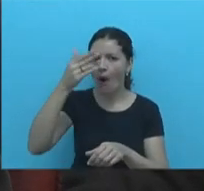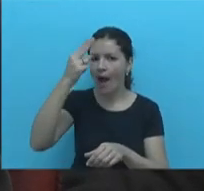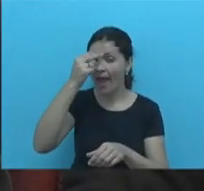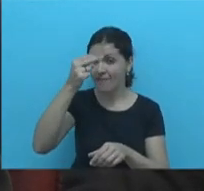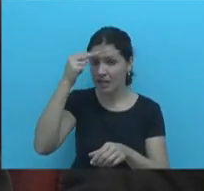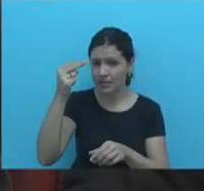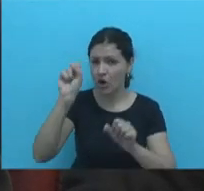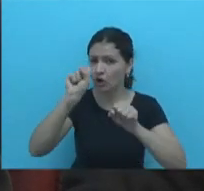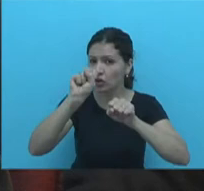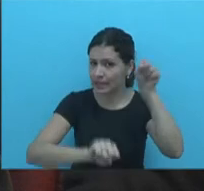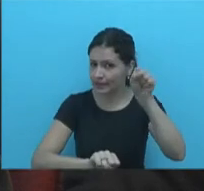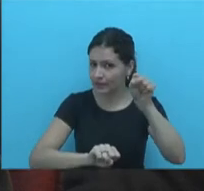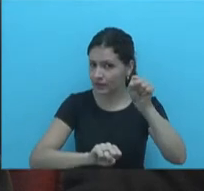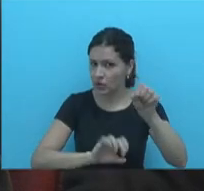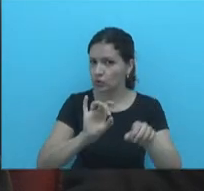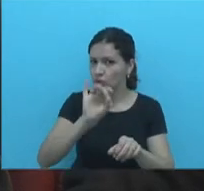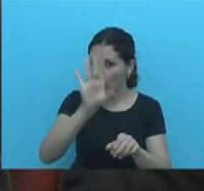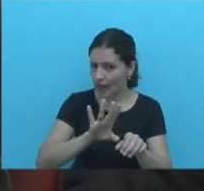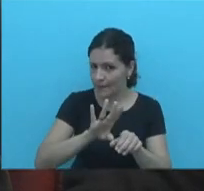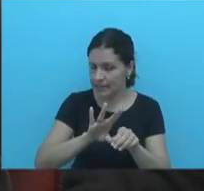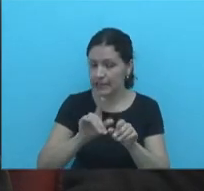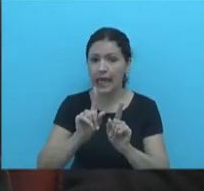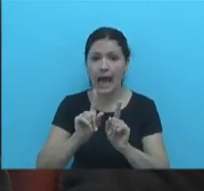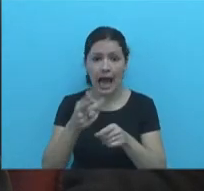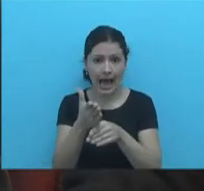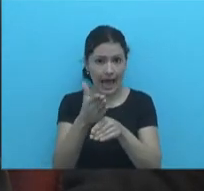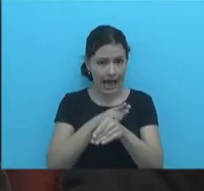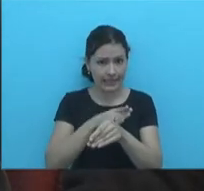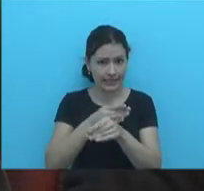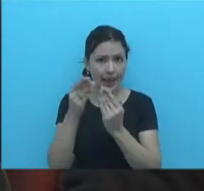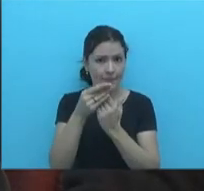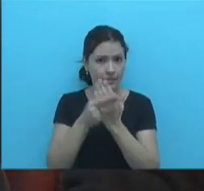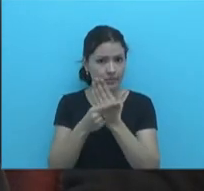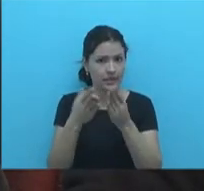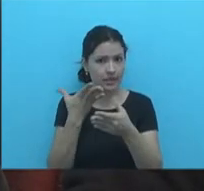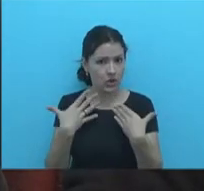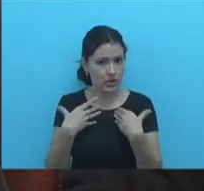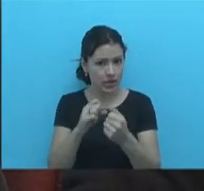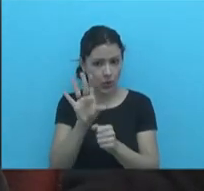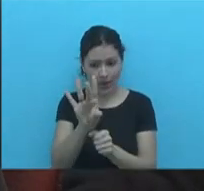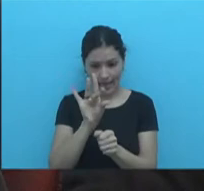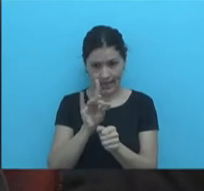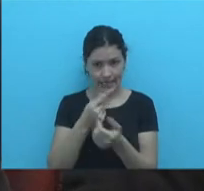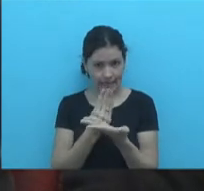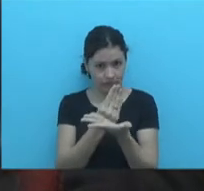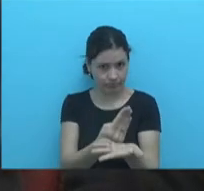certificados, enviados por el Ministerio de Salud para dicha tarea.